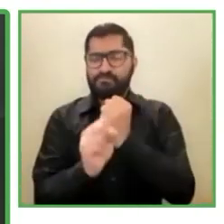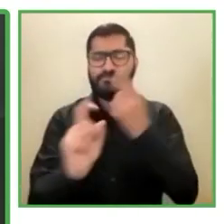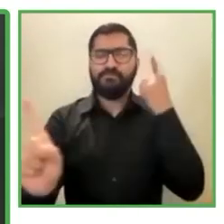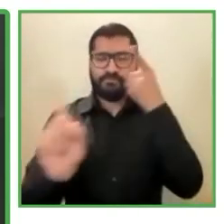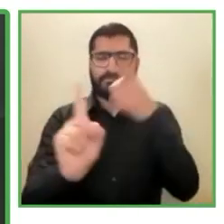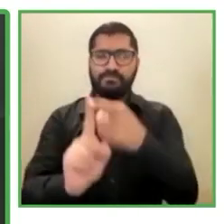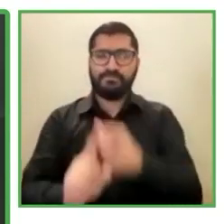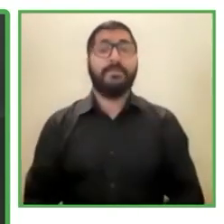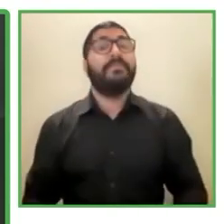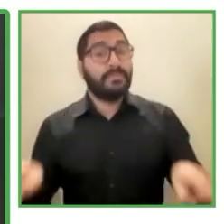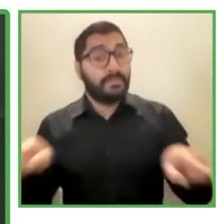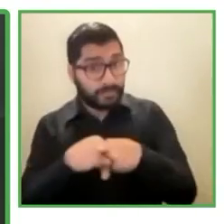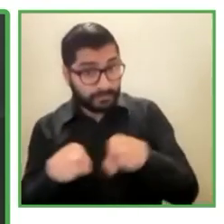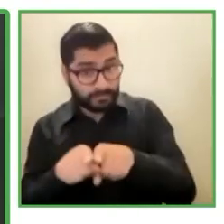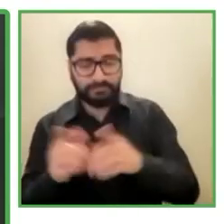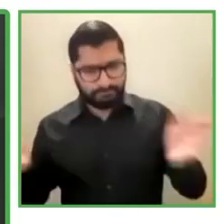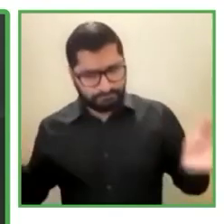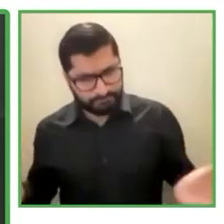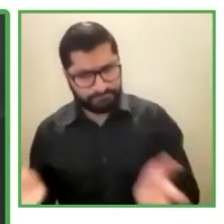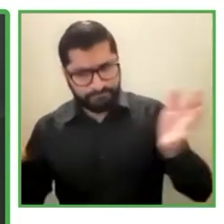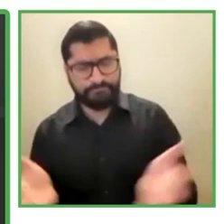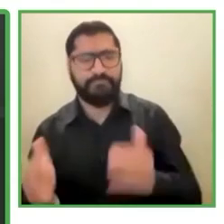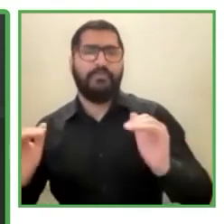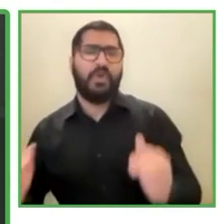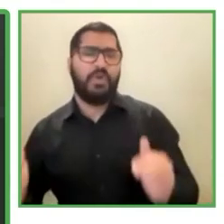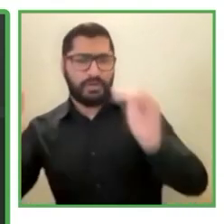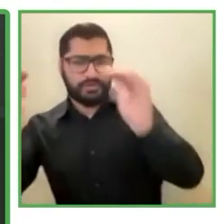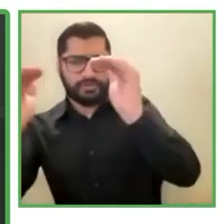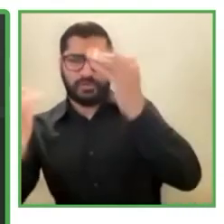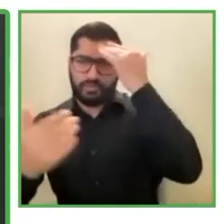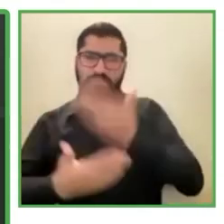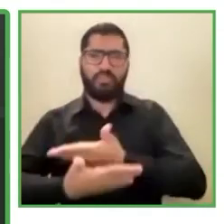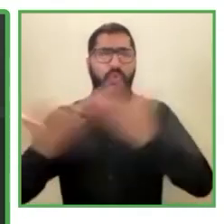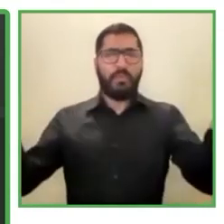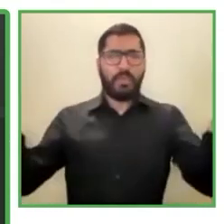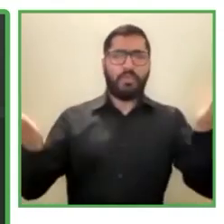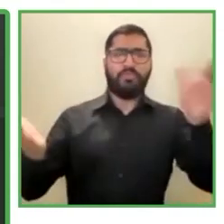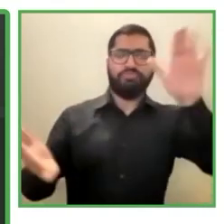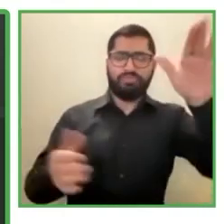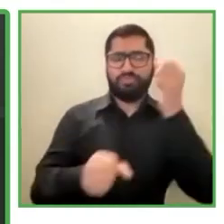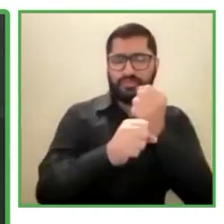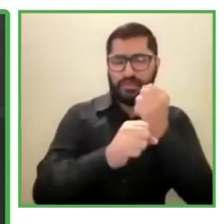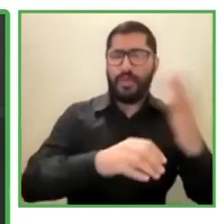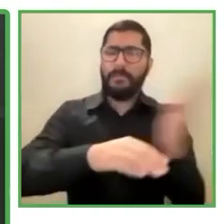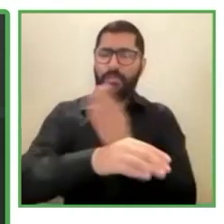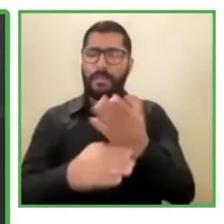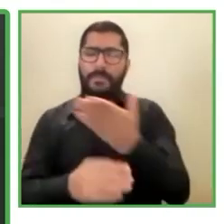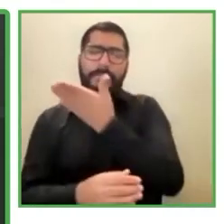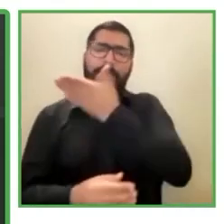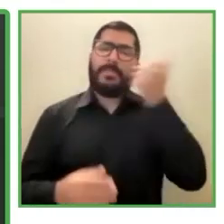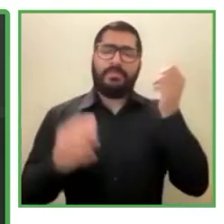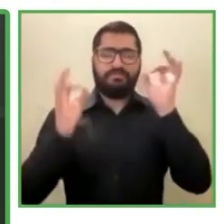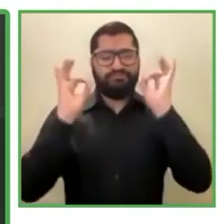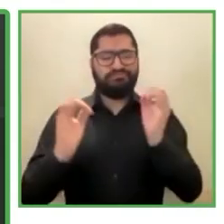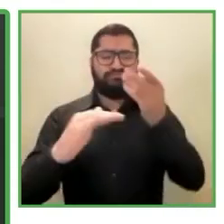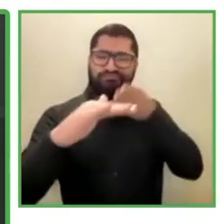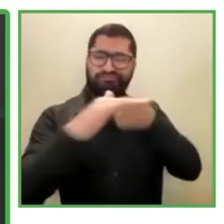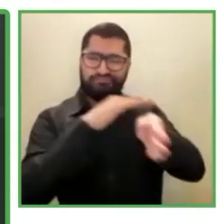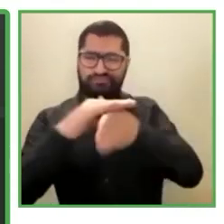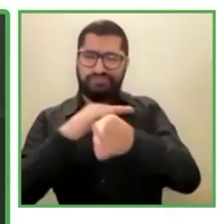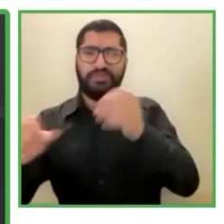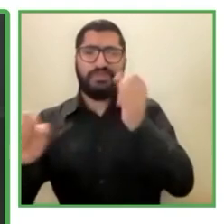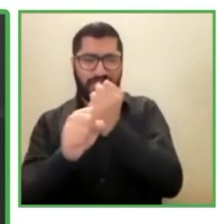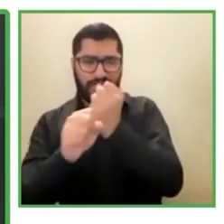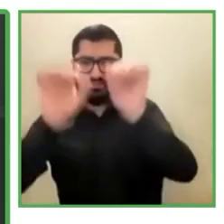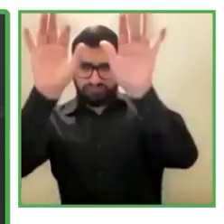y las empresas puedan mejorar la accesibilidad física y digital mediante la aplicación de los principios de